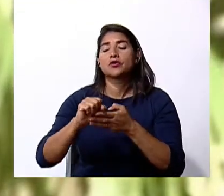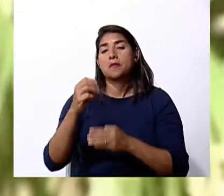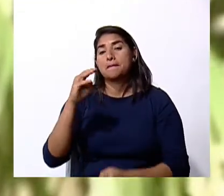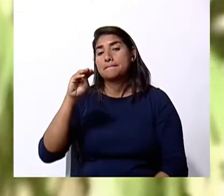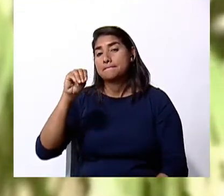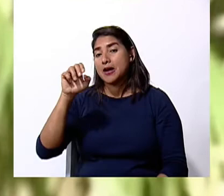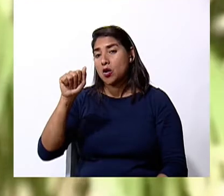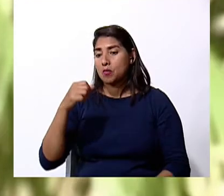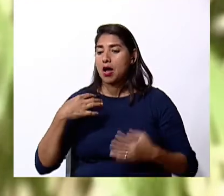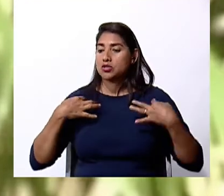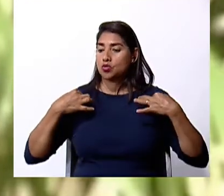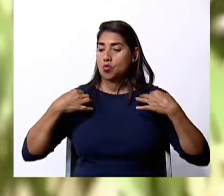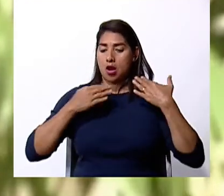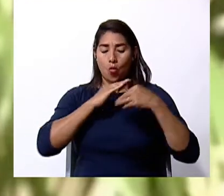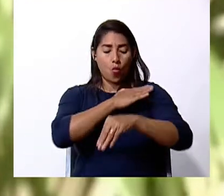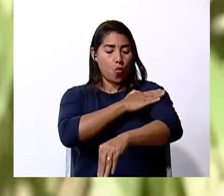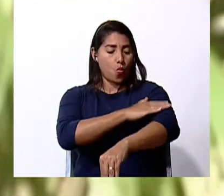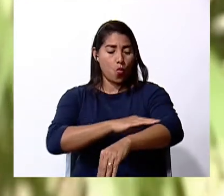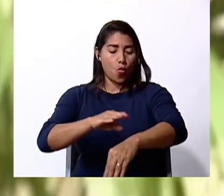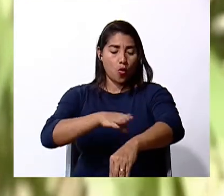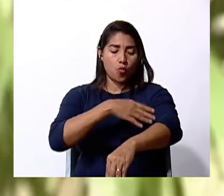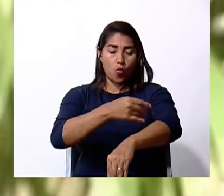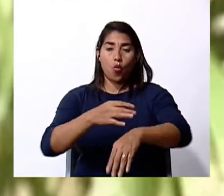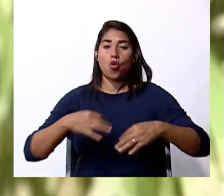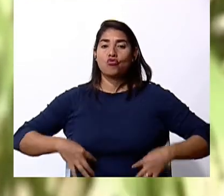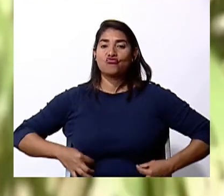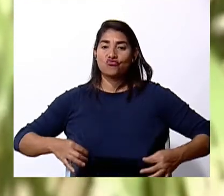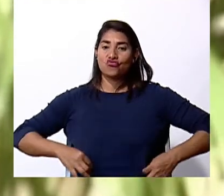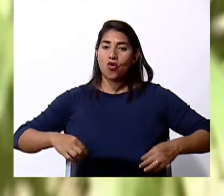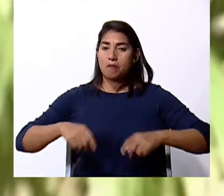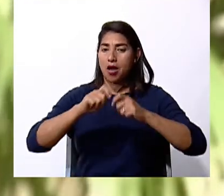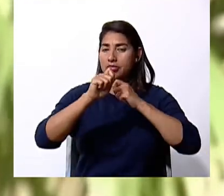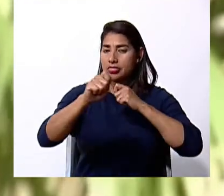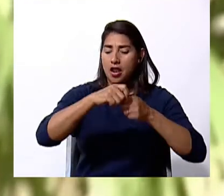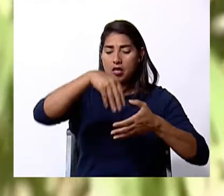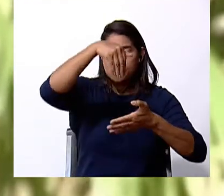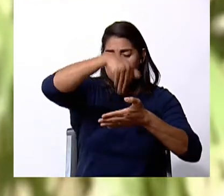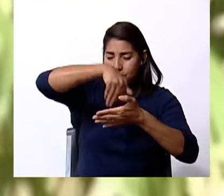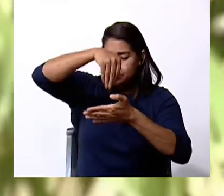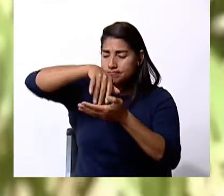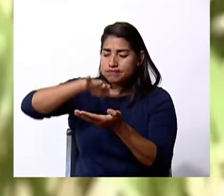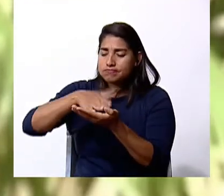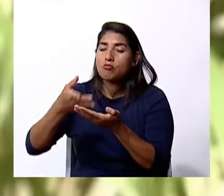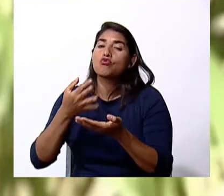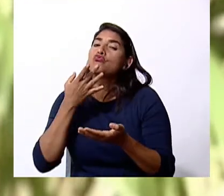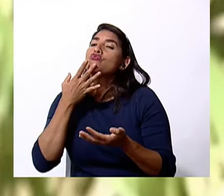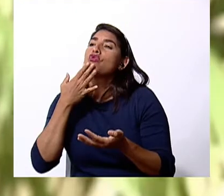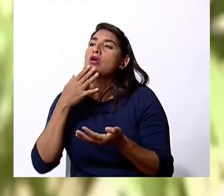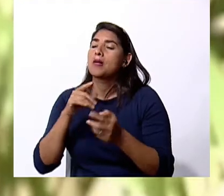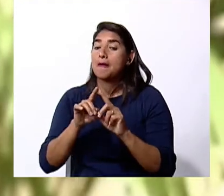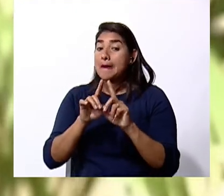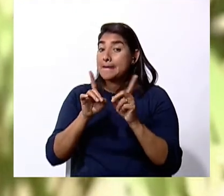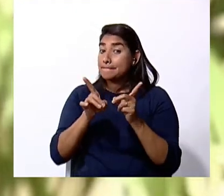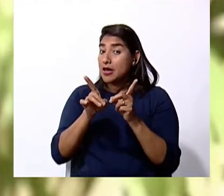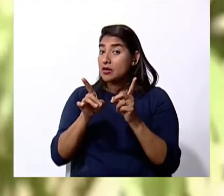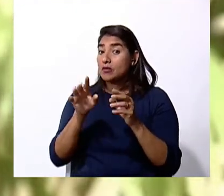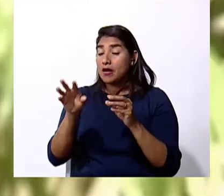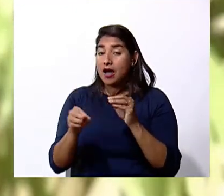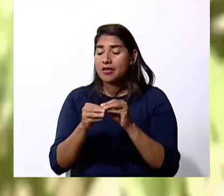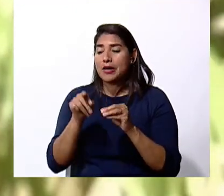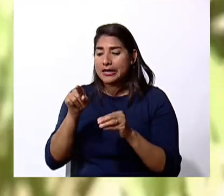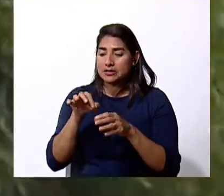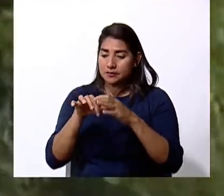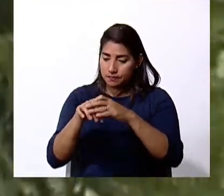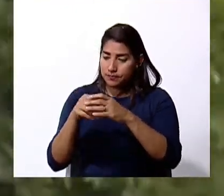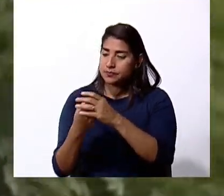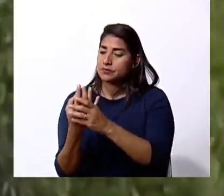pintar cuerpos y luego teñir prendas como ropa. Pero también la planta,